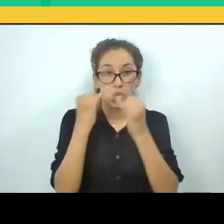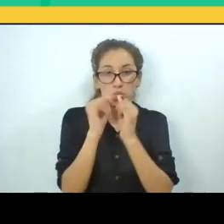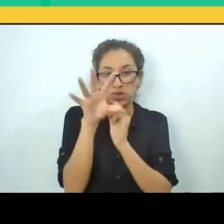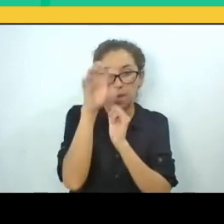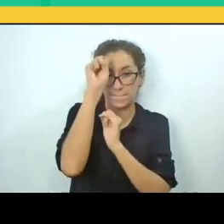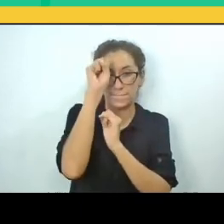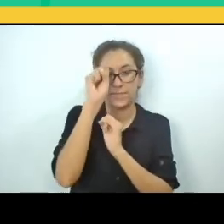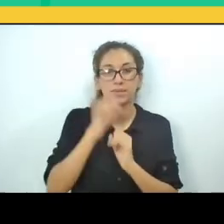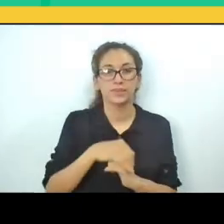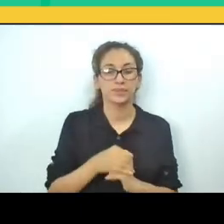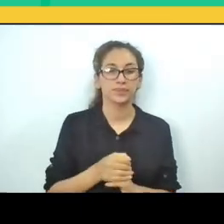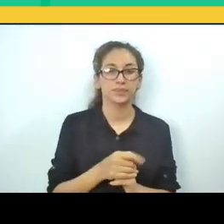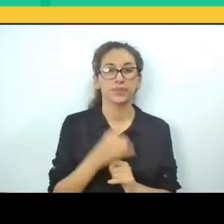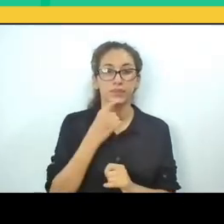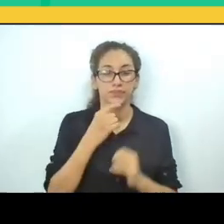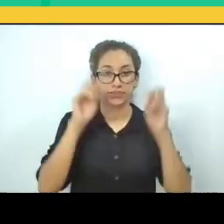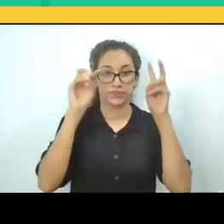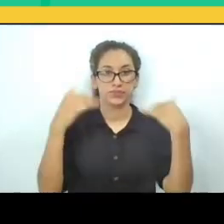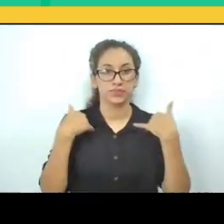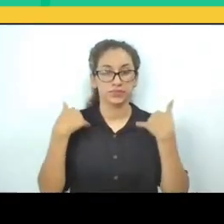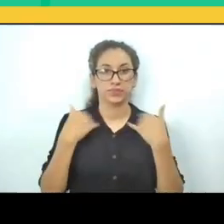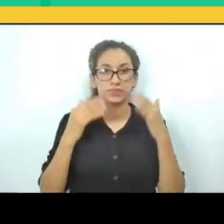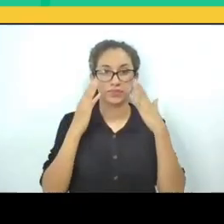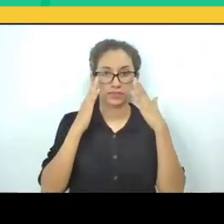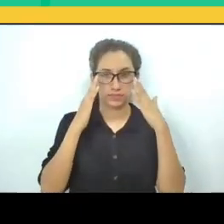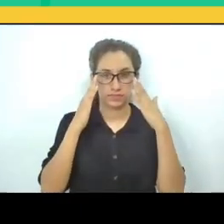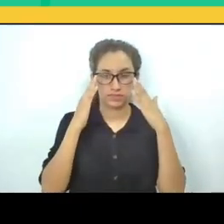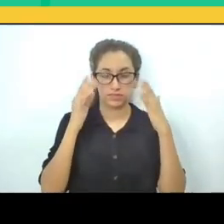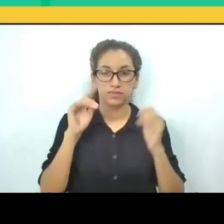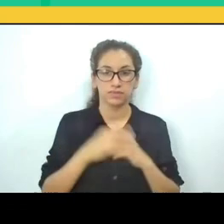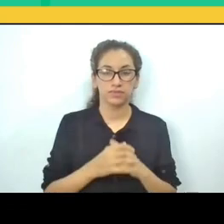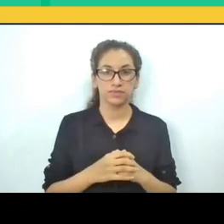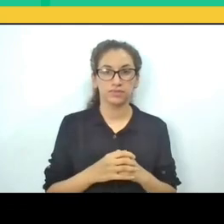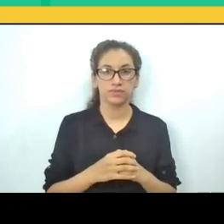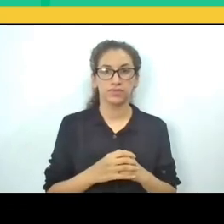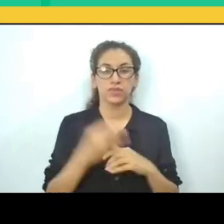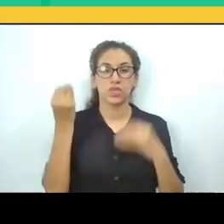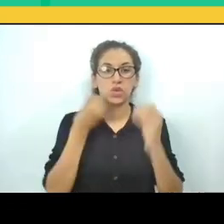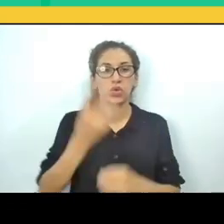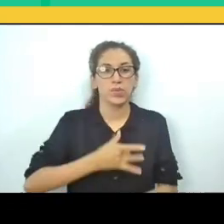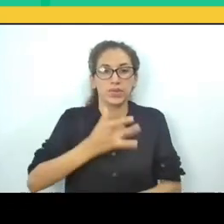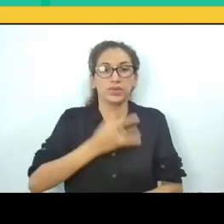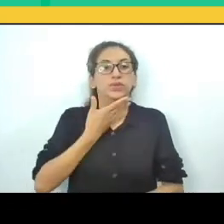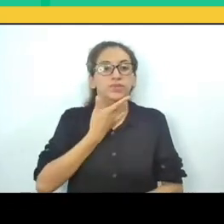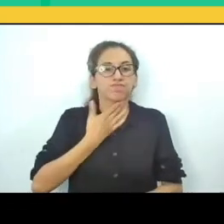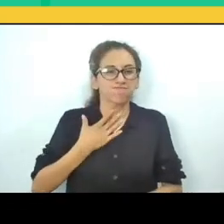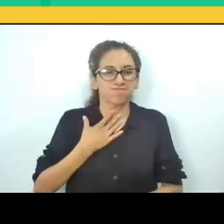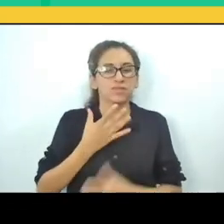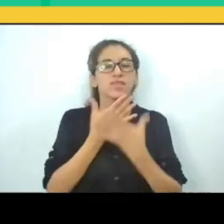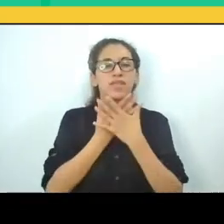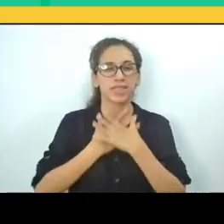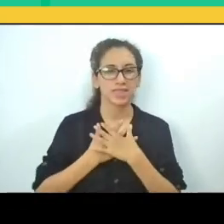hablabas y tiene que ver un poco pues con el grado de estimulación o el tipo de